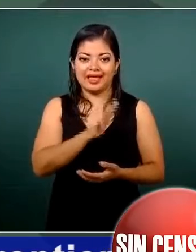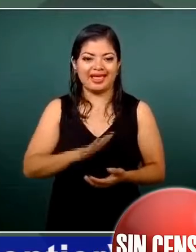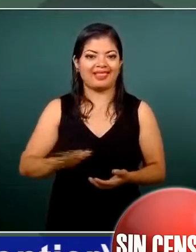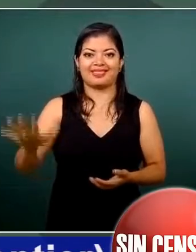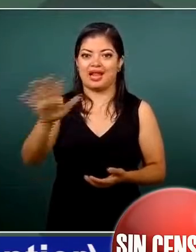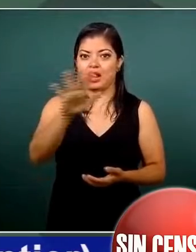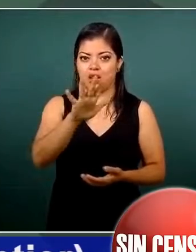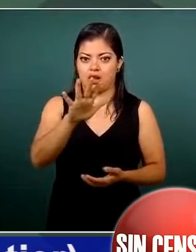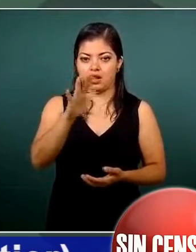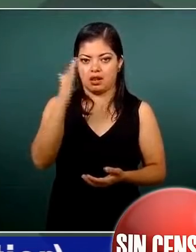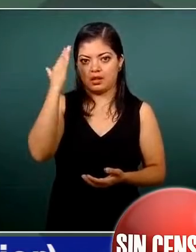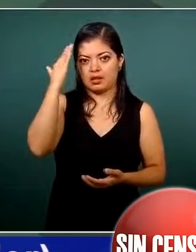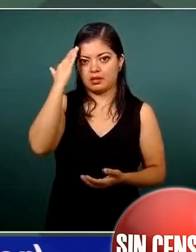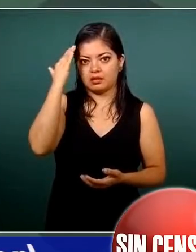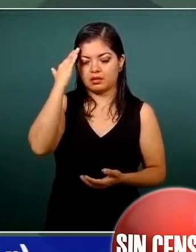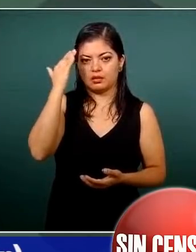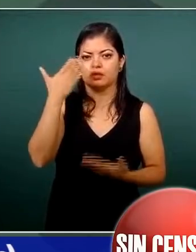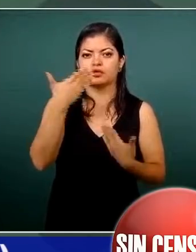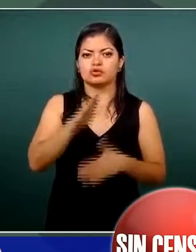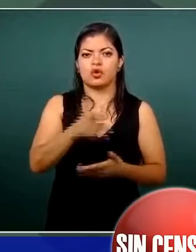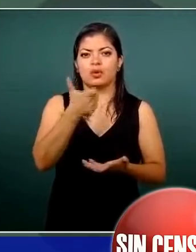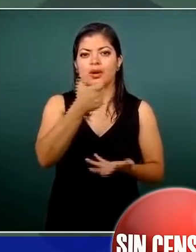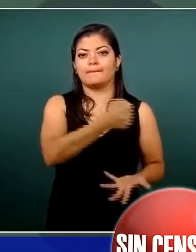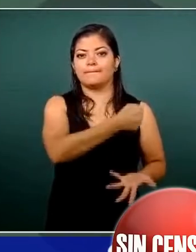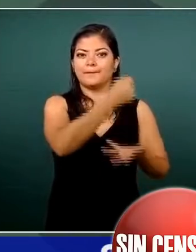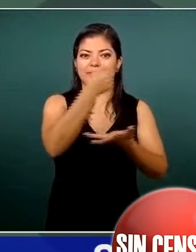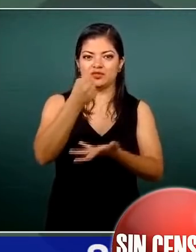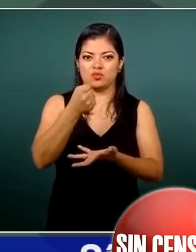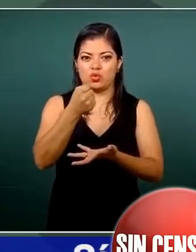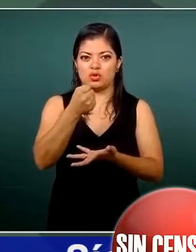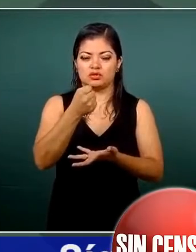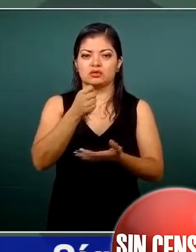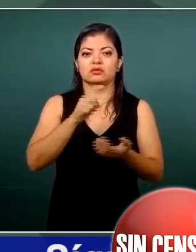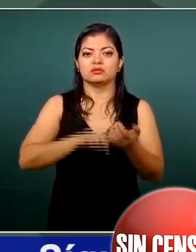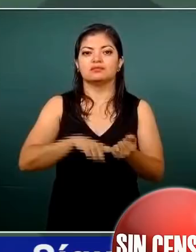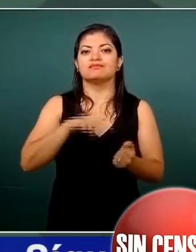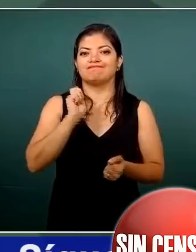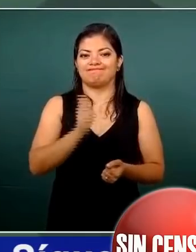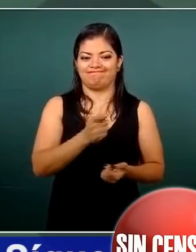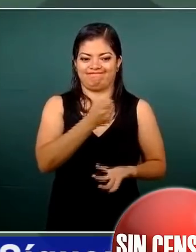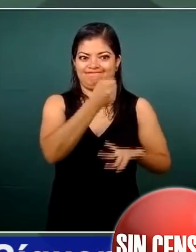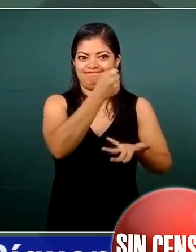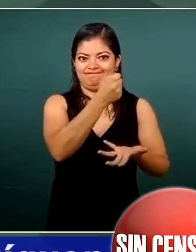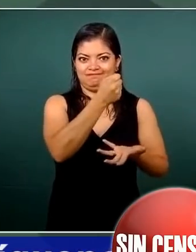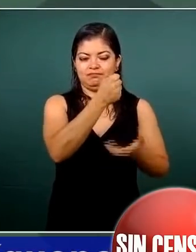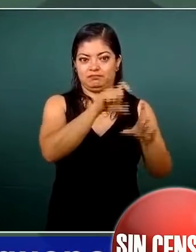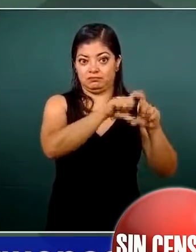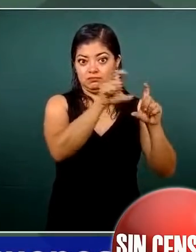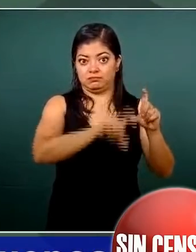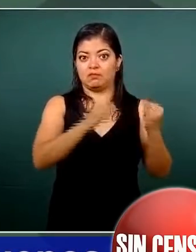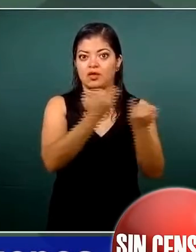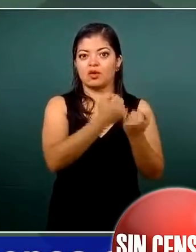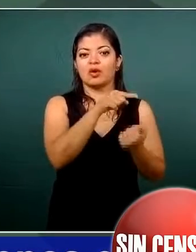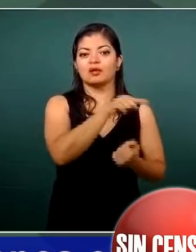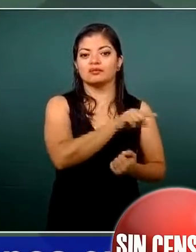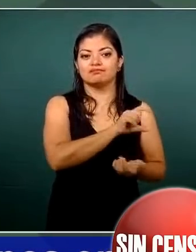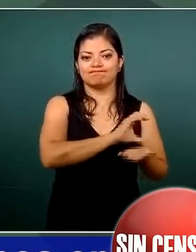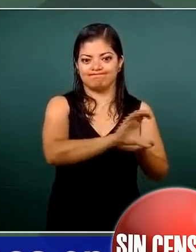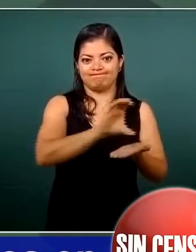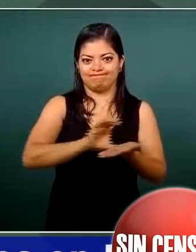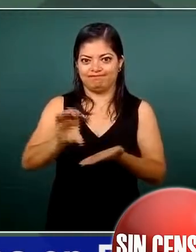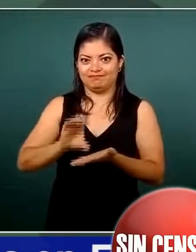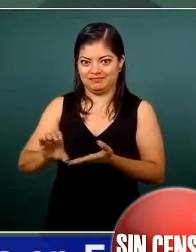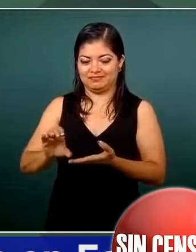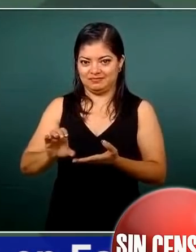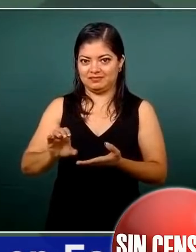tanto del presupuesto que maneja la Federación como los estados, hay